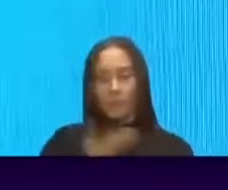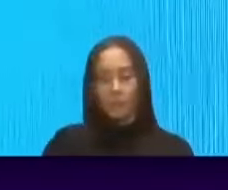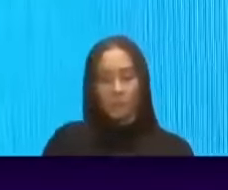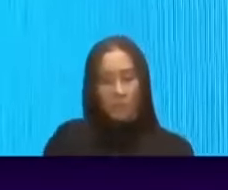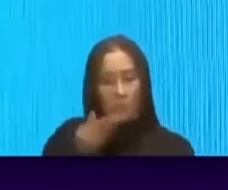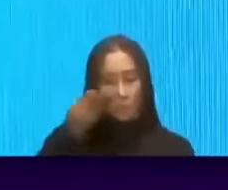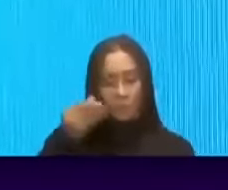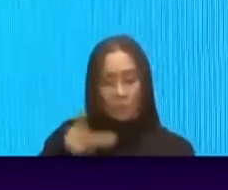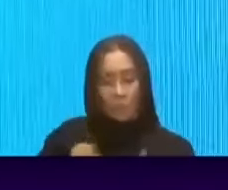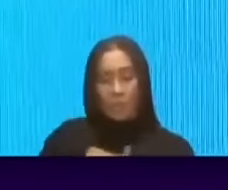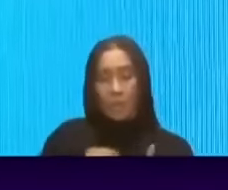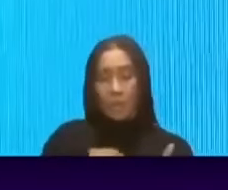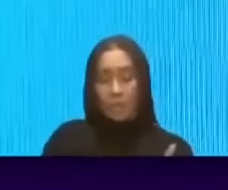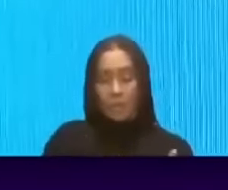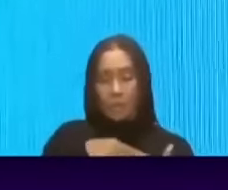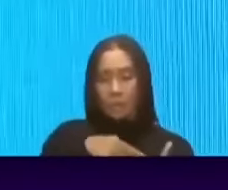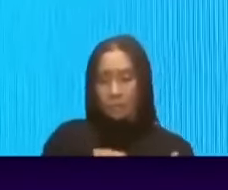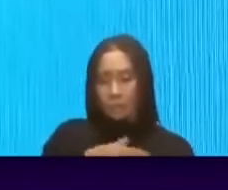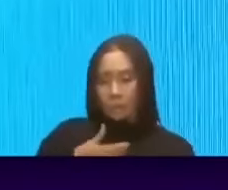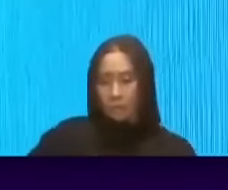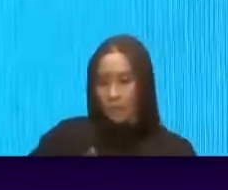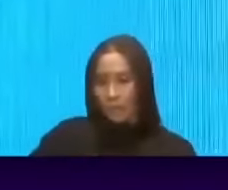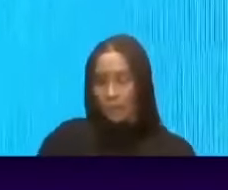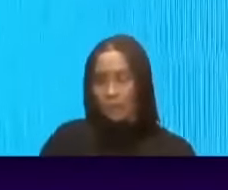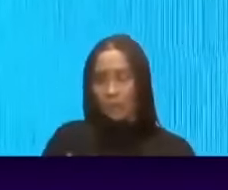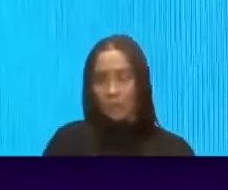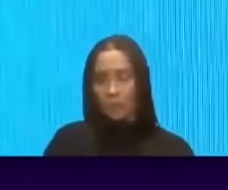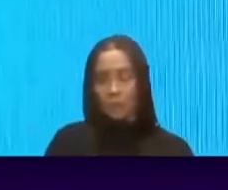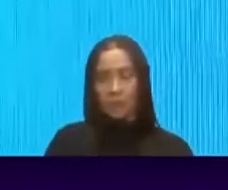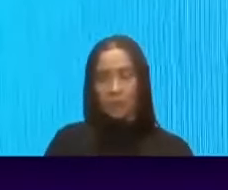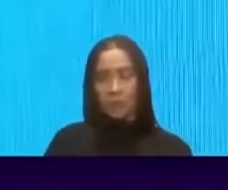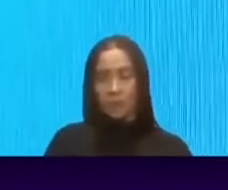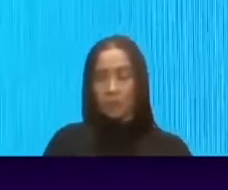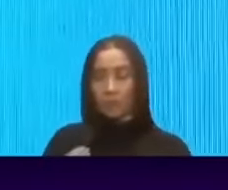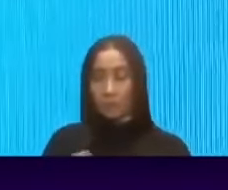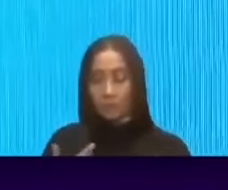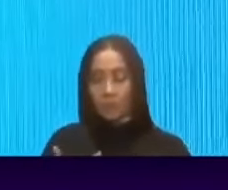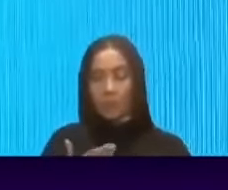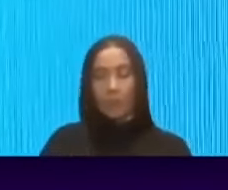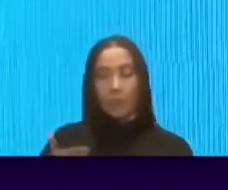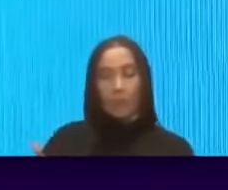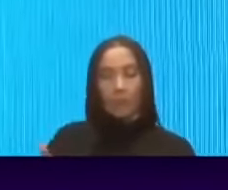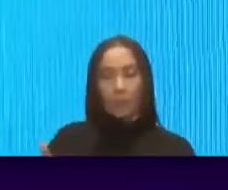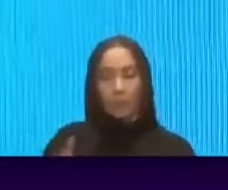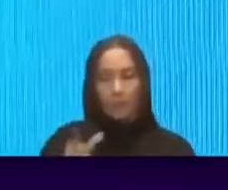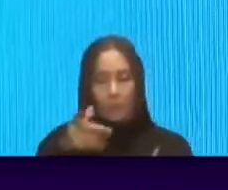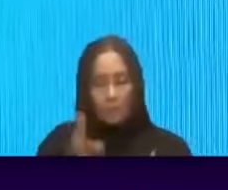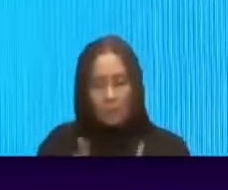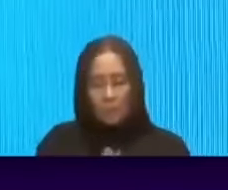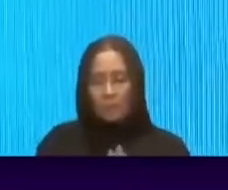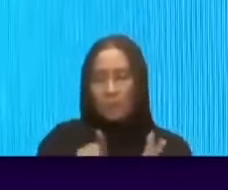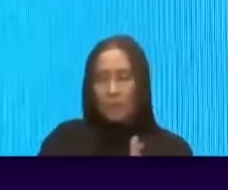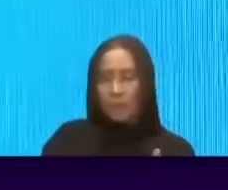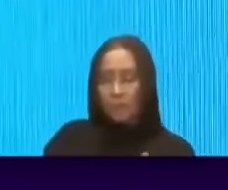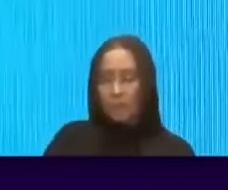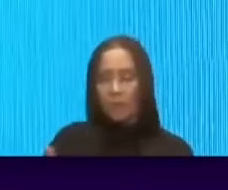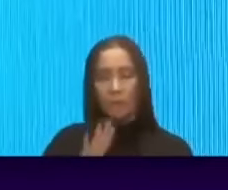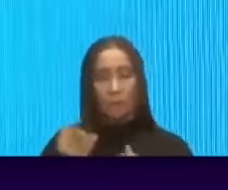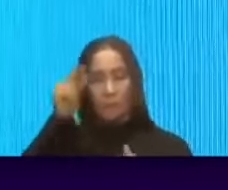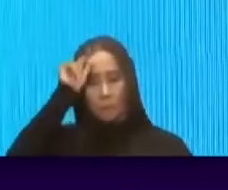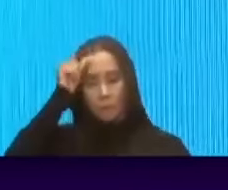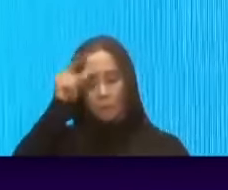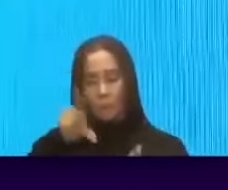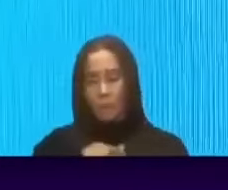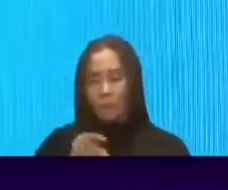gran cantidad de leyes y un presupuesto bastante rígido. Si nosotros nos llevamos de todas las leyes, no nosotros, todos los